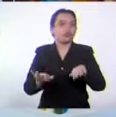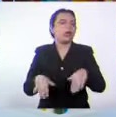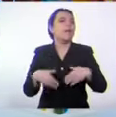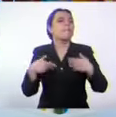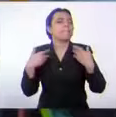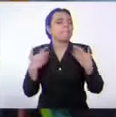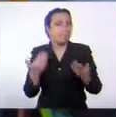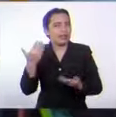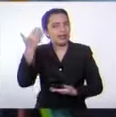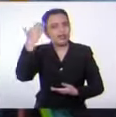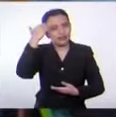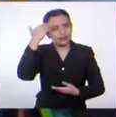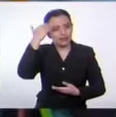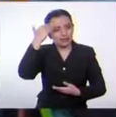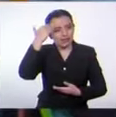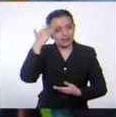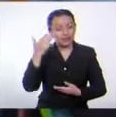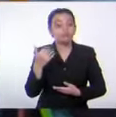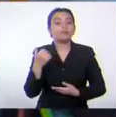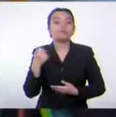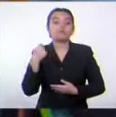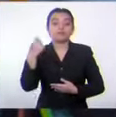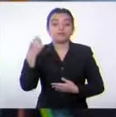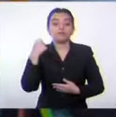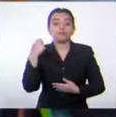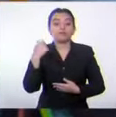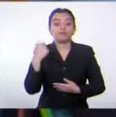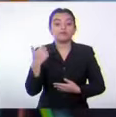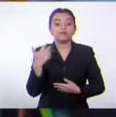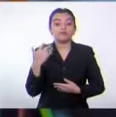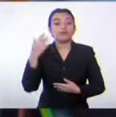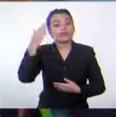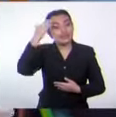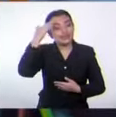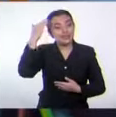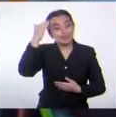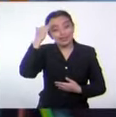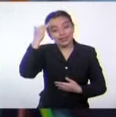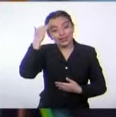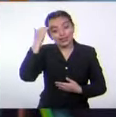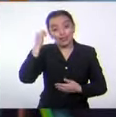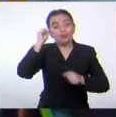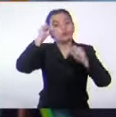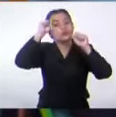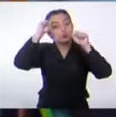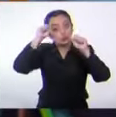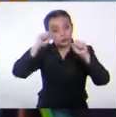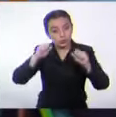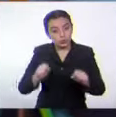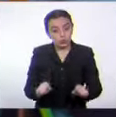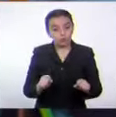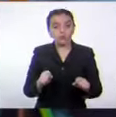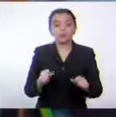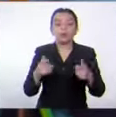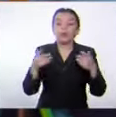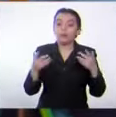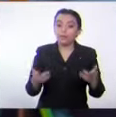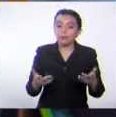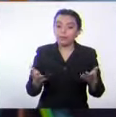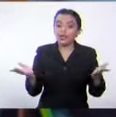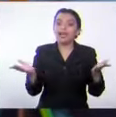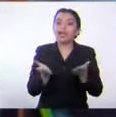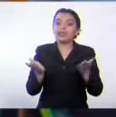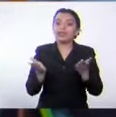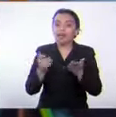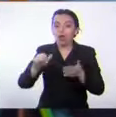dato? Es importante debido a que así sabemos la capacidad de las sustancias para actuar sobre